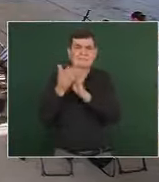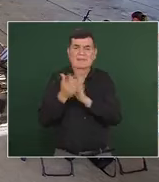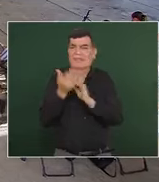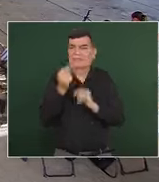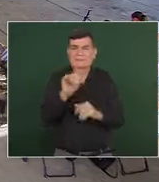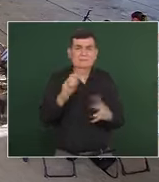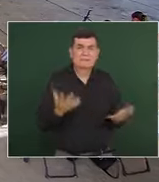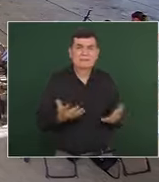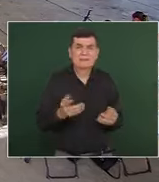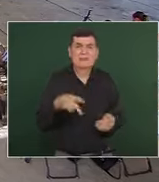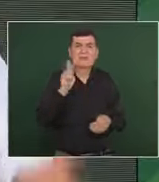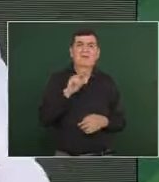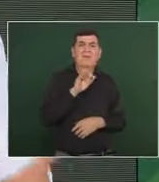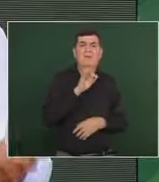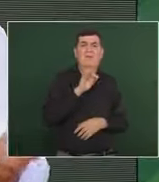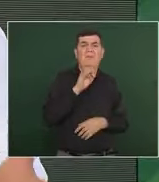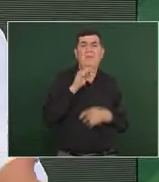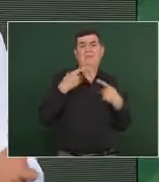Pero un fifí,